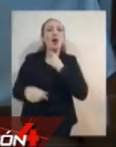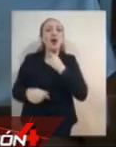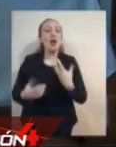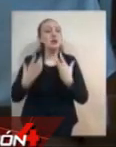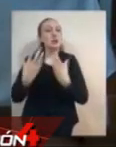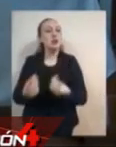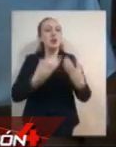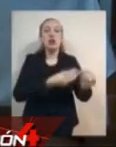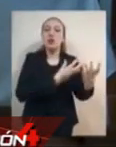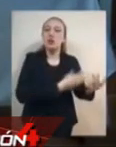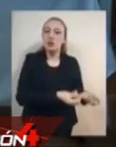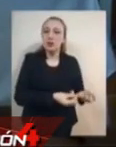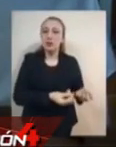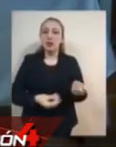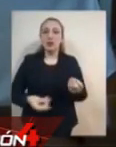a partir